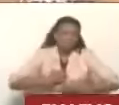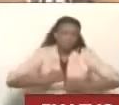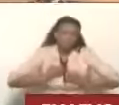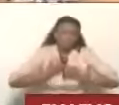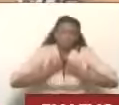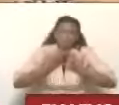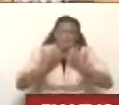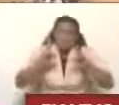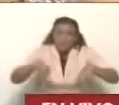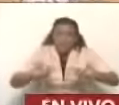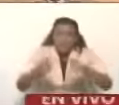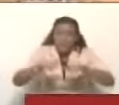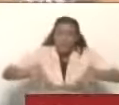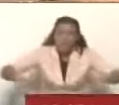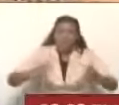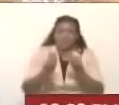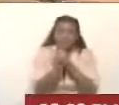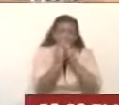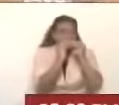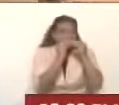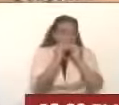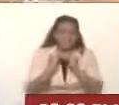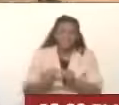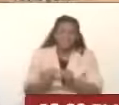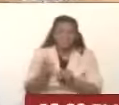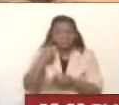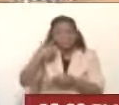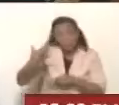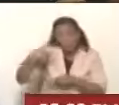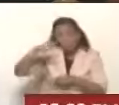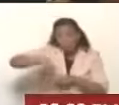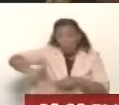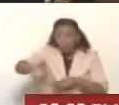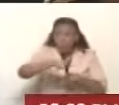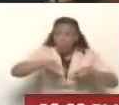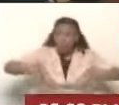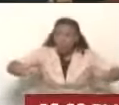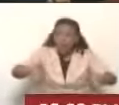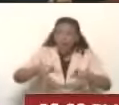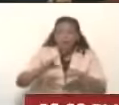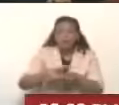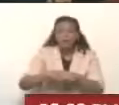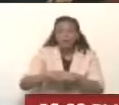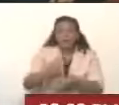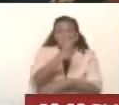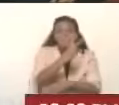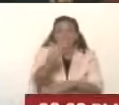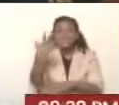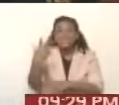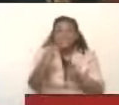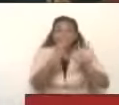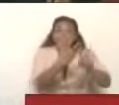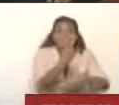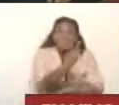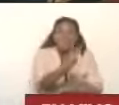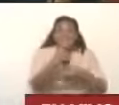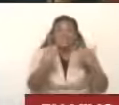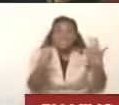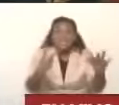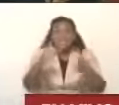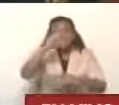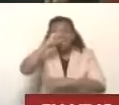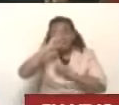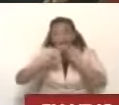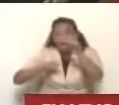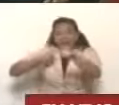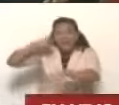me restauraron mi salón, donde he pasado 27 años de mi vida